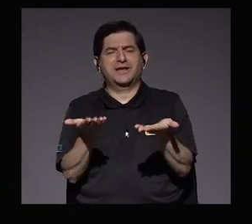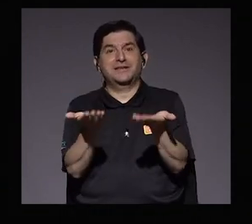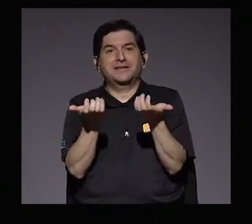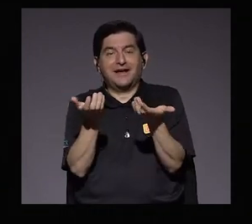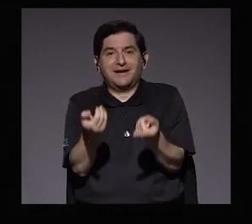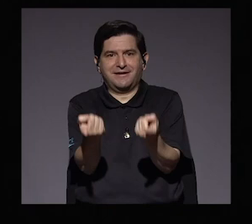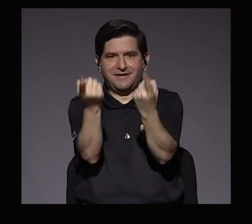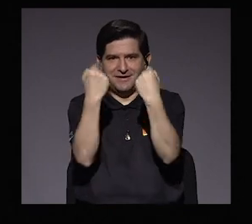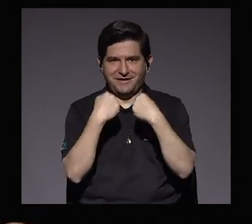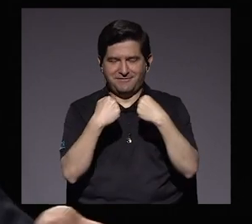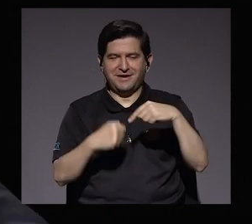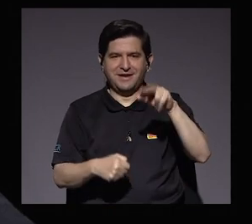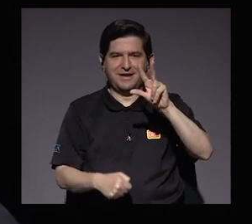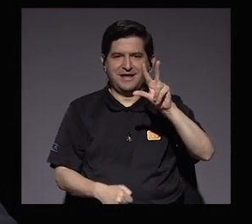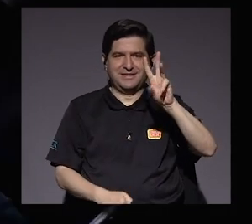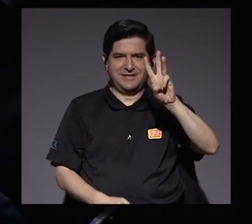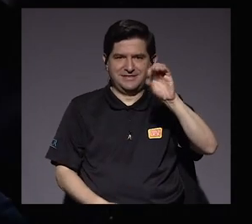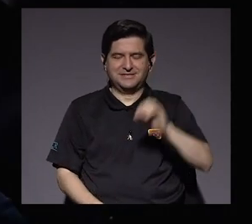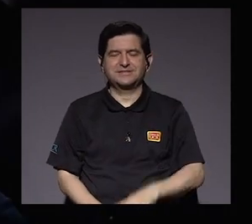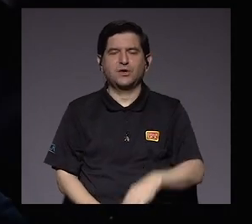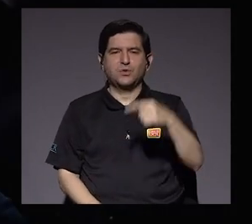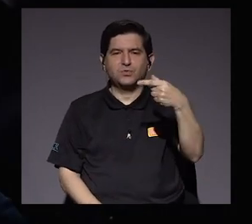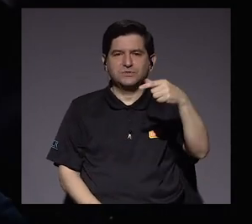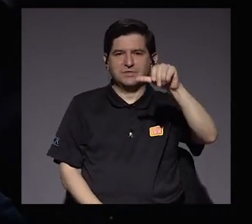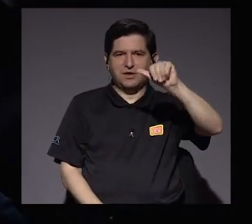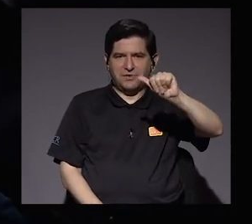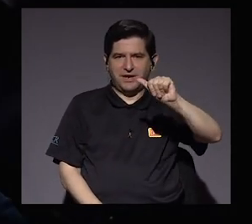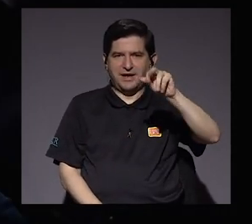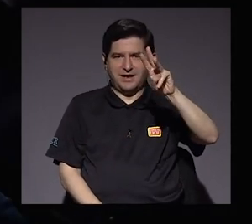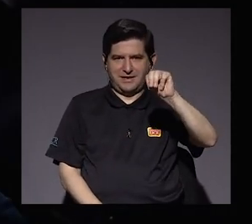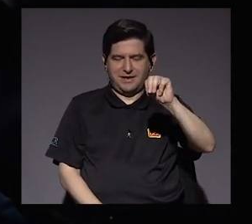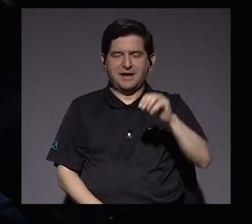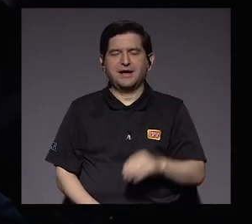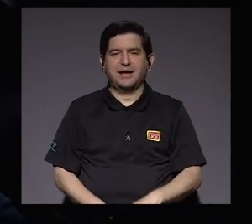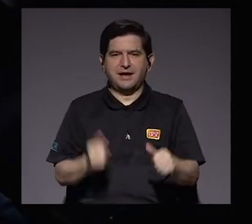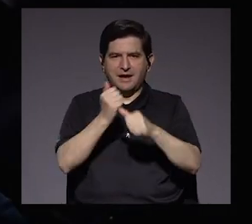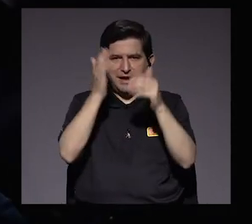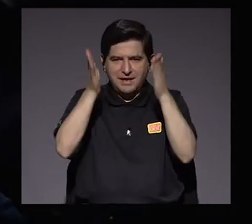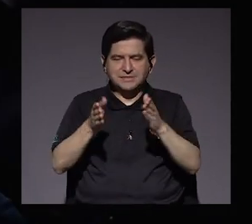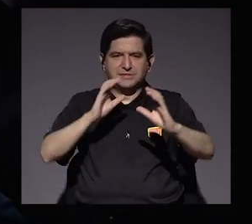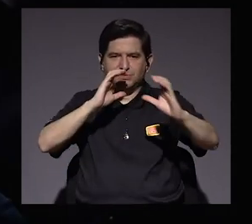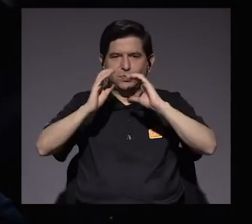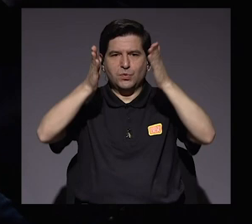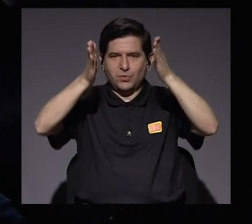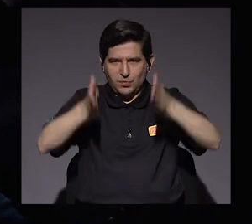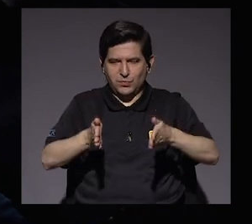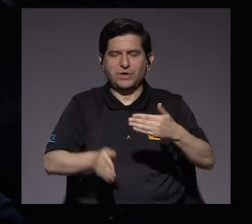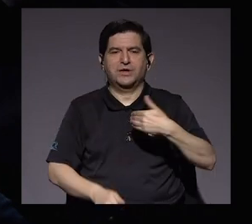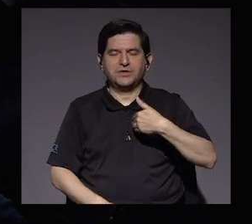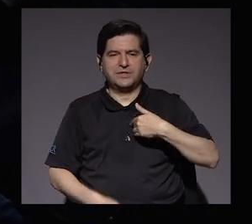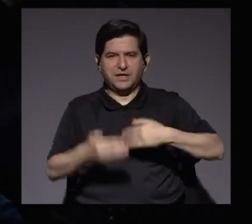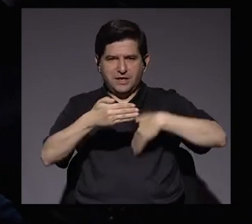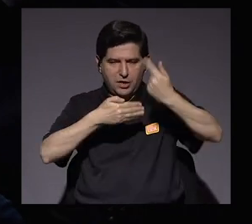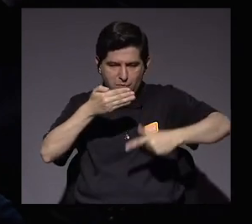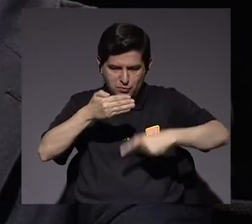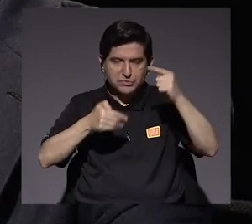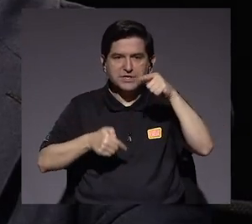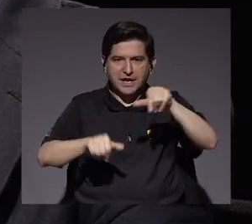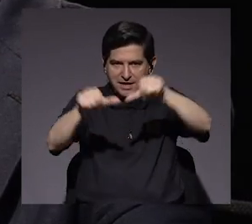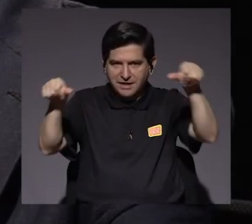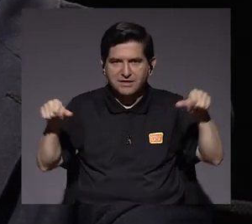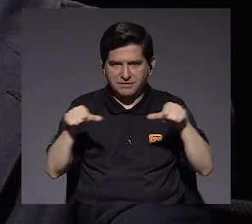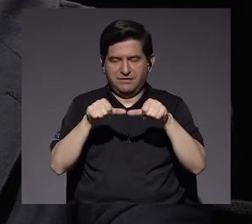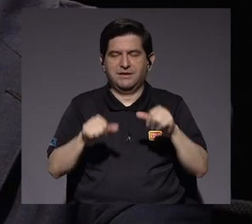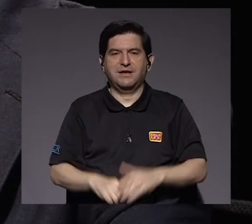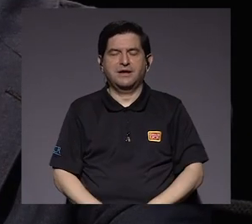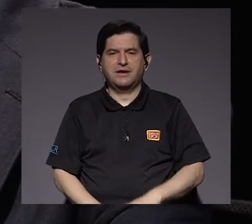acá en 360, que es don Gustavo Araya Martínez, consultor, también comunicador, tiene un posgrado en esa área y